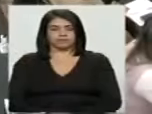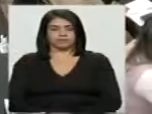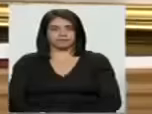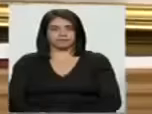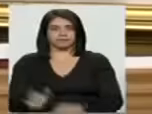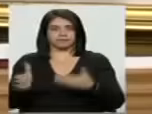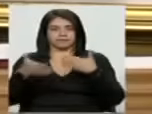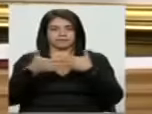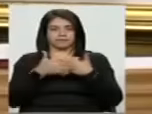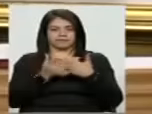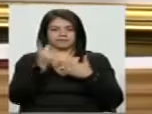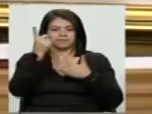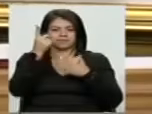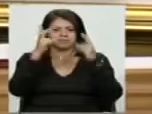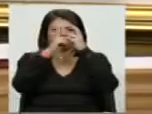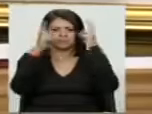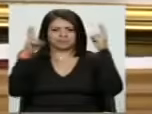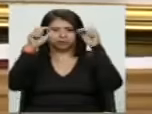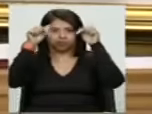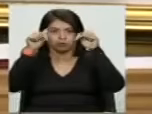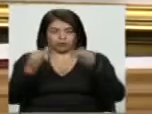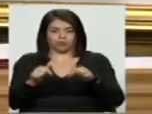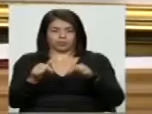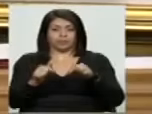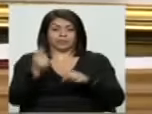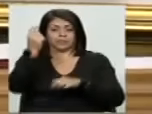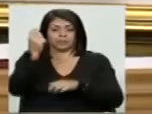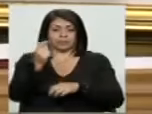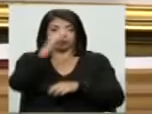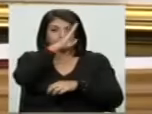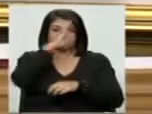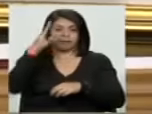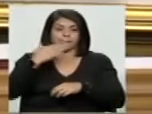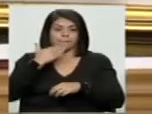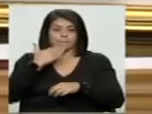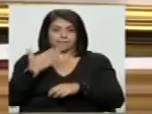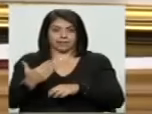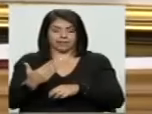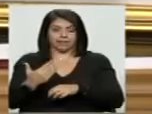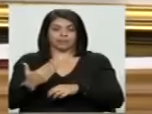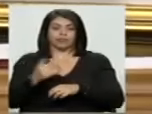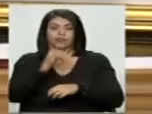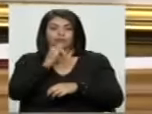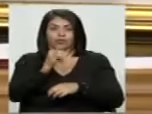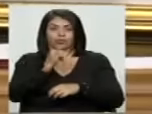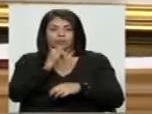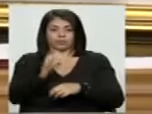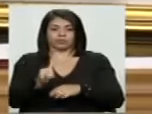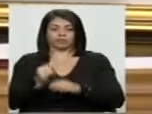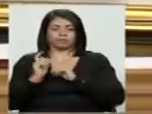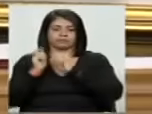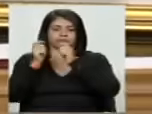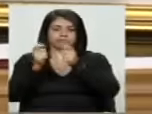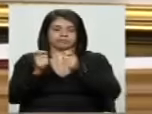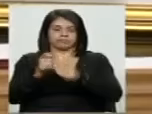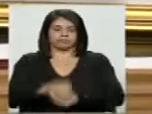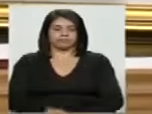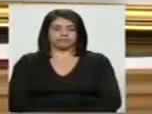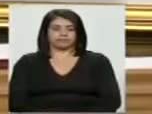Se cierra el primer punto del orden del día. El diputado Diosdado Cabello Rondón solicita moción de información. Se le concede.